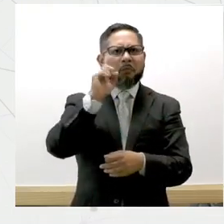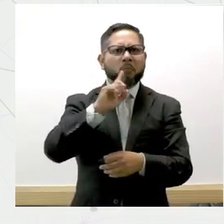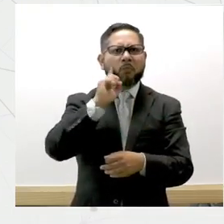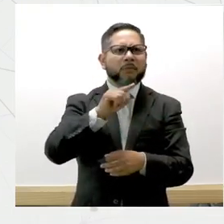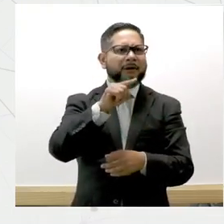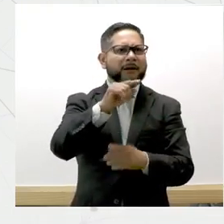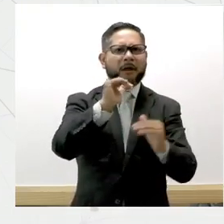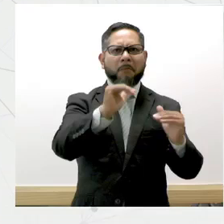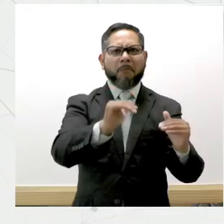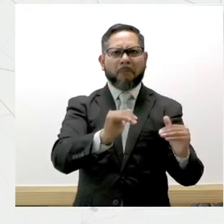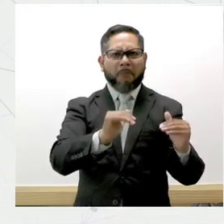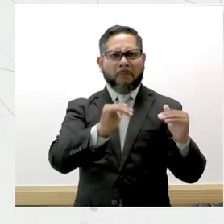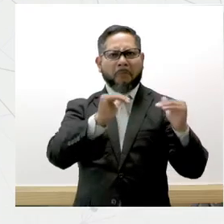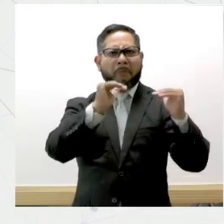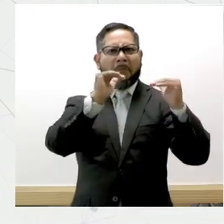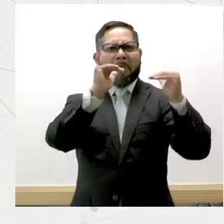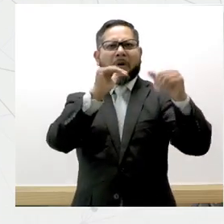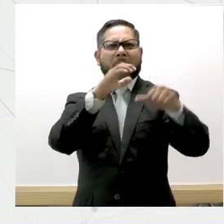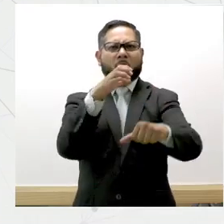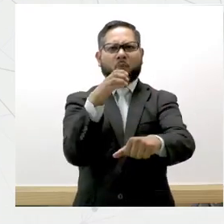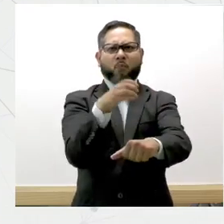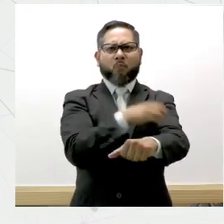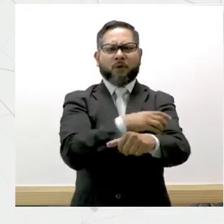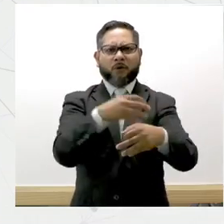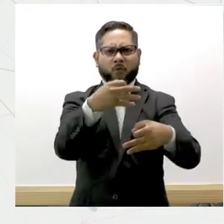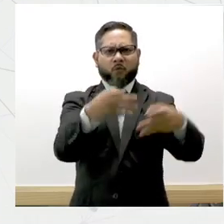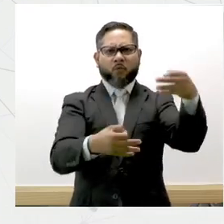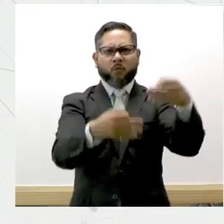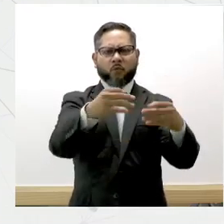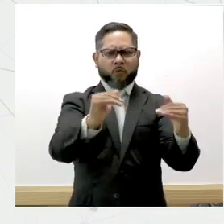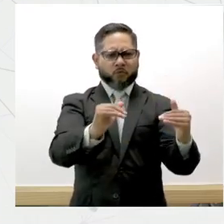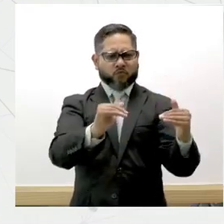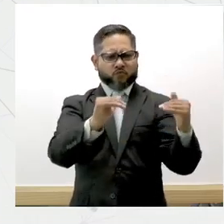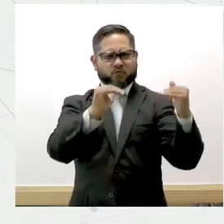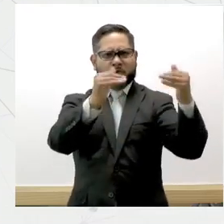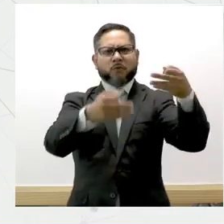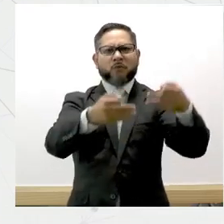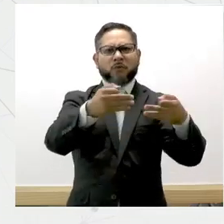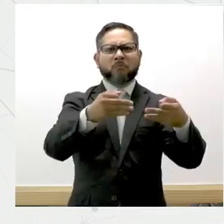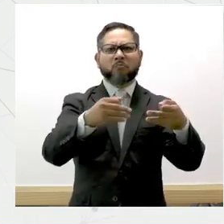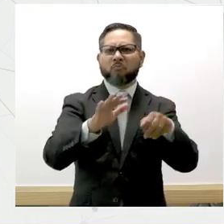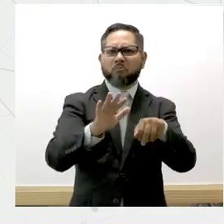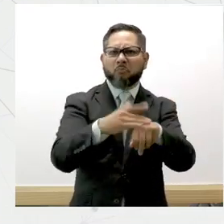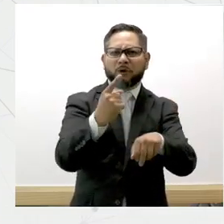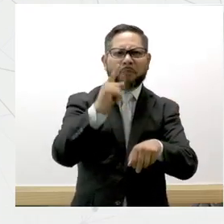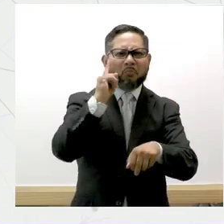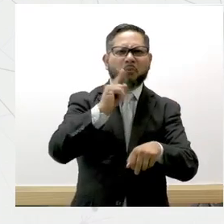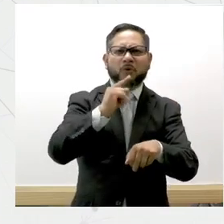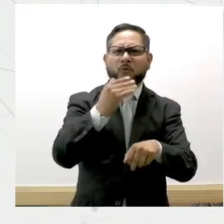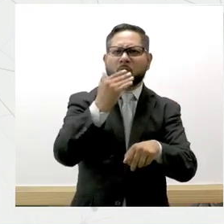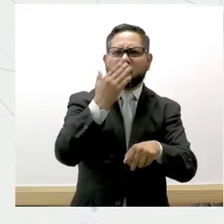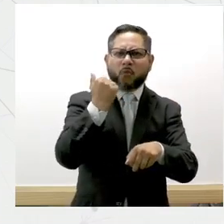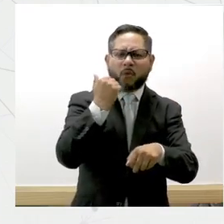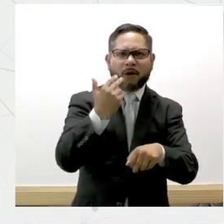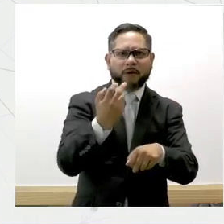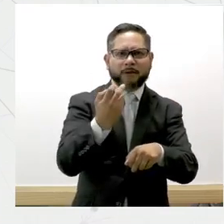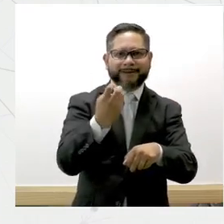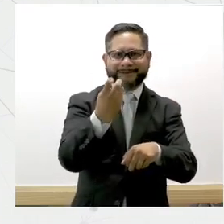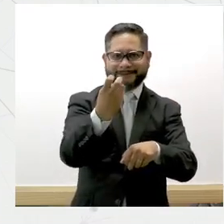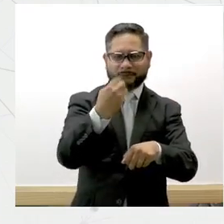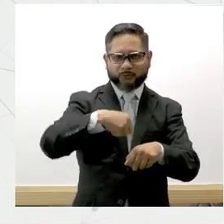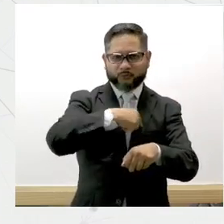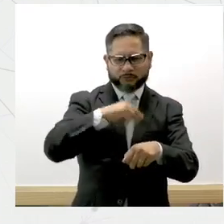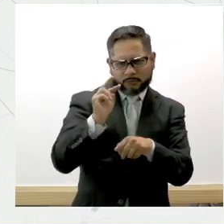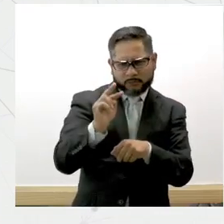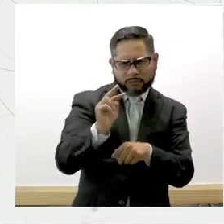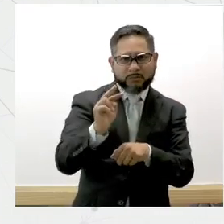altas cotas de poder del Poder Judicial, Tribunal Supremo, Tribunal Constitucional, presidencias de sala, pero es que lo que se observa es que si solo hay